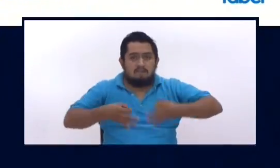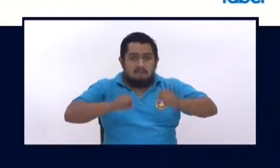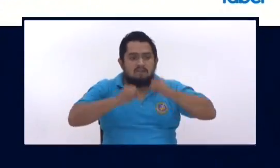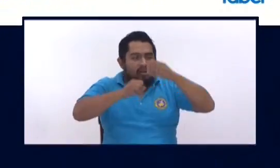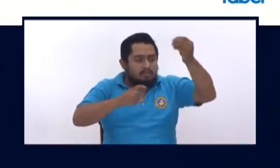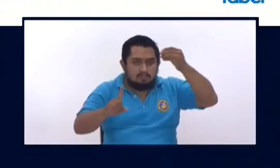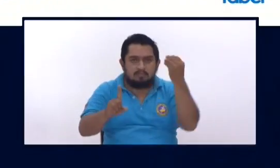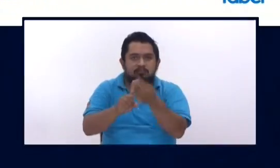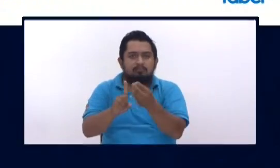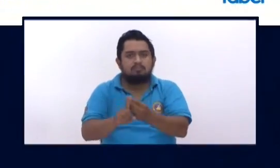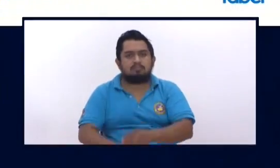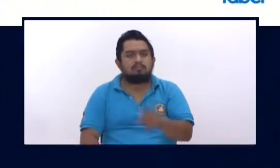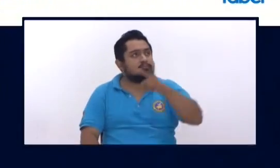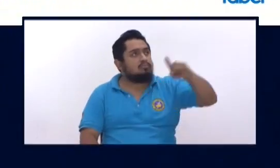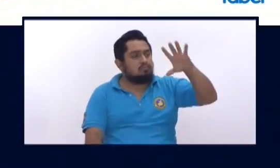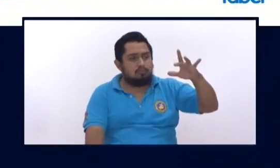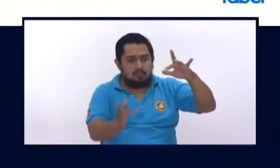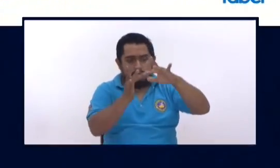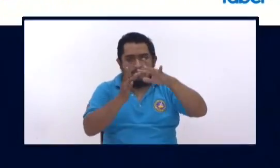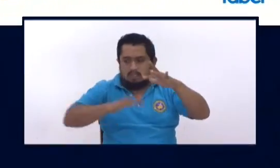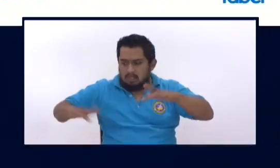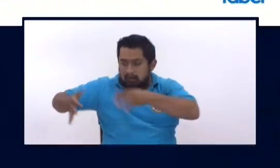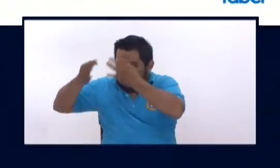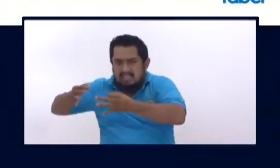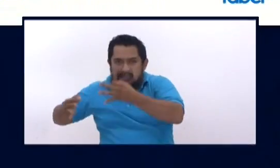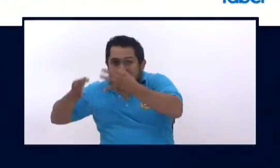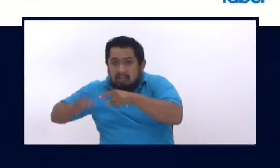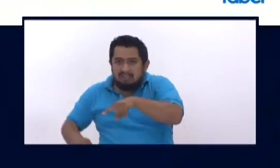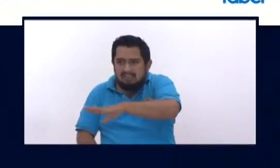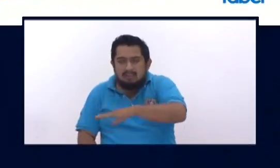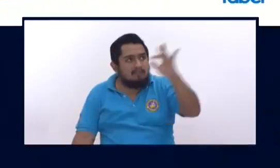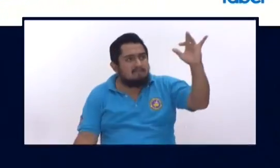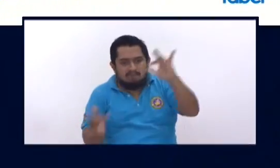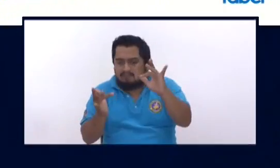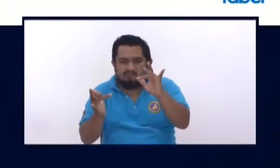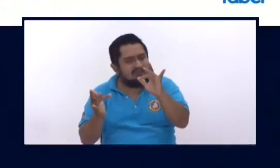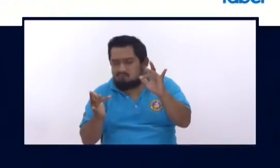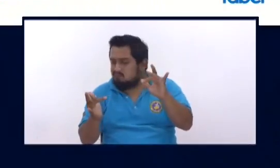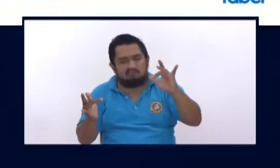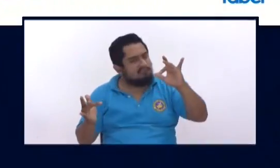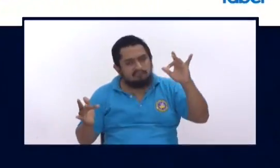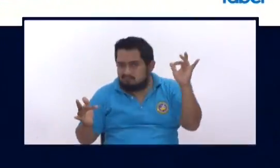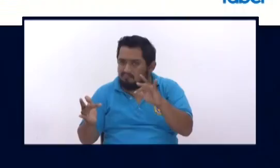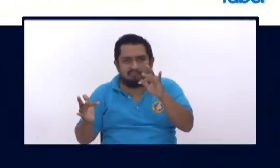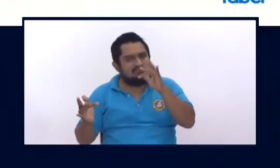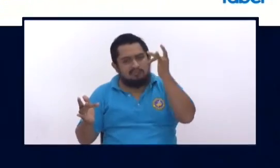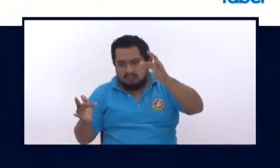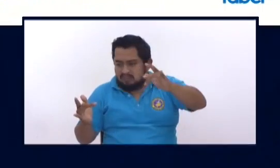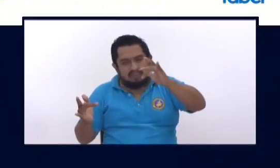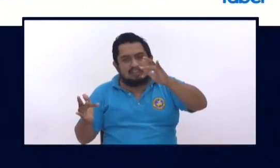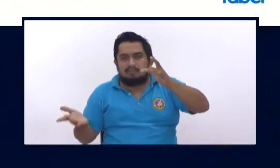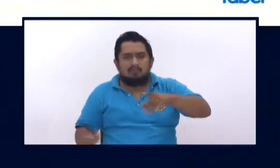número 2 la cobertura de dios no llega donde hay injusticia no llega hermano sea